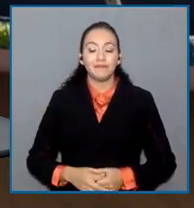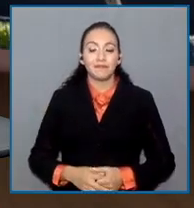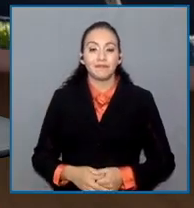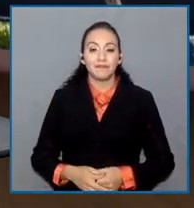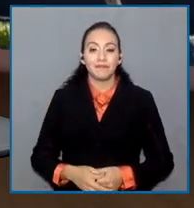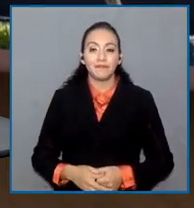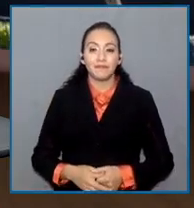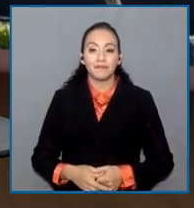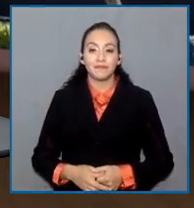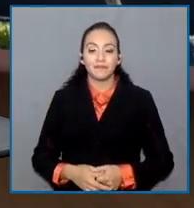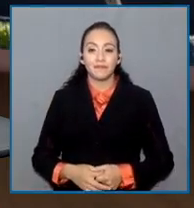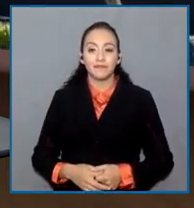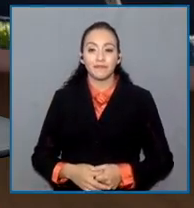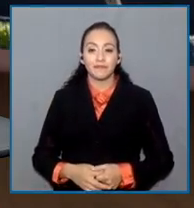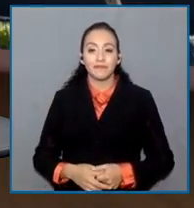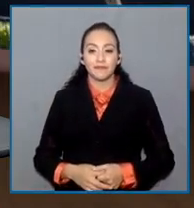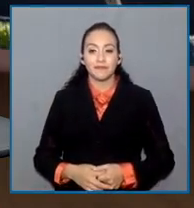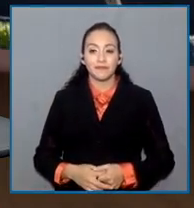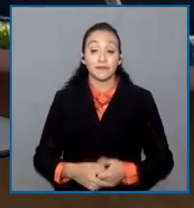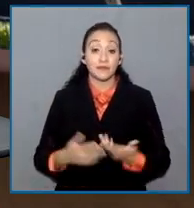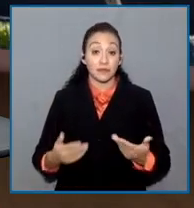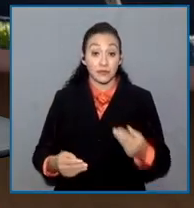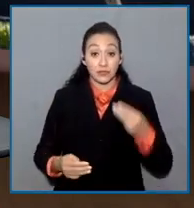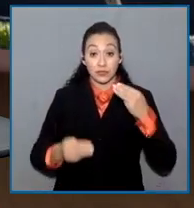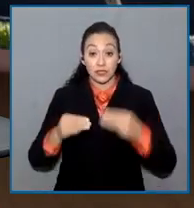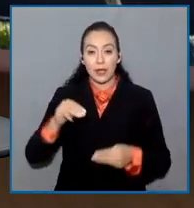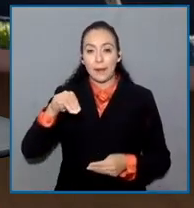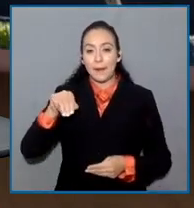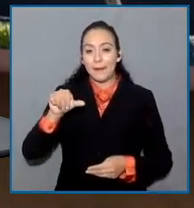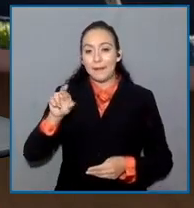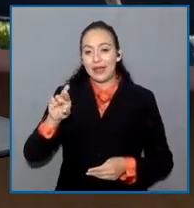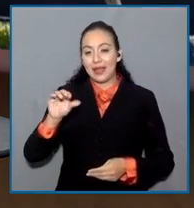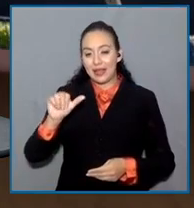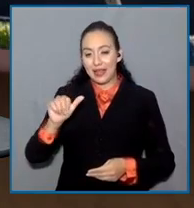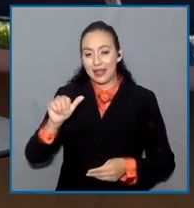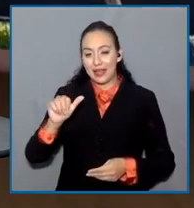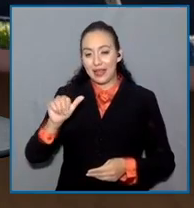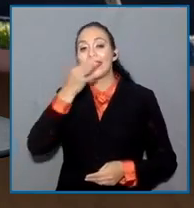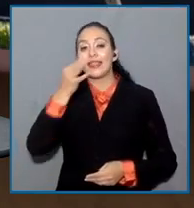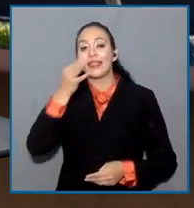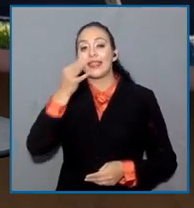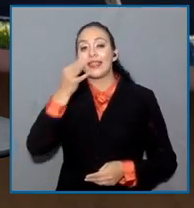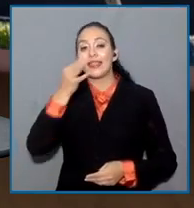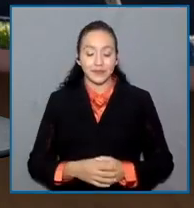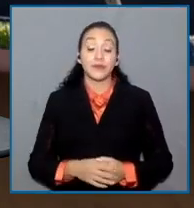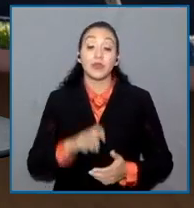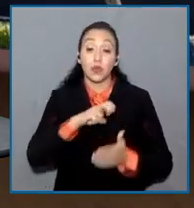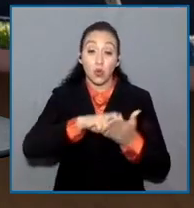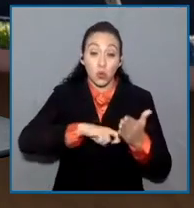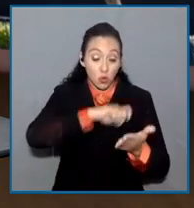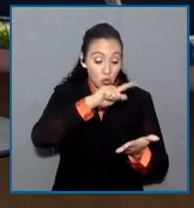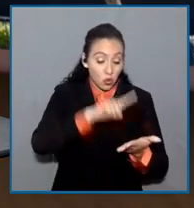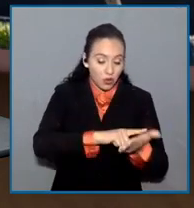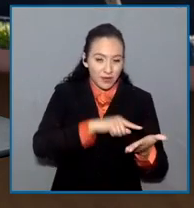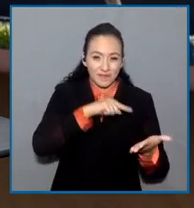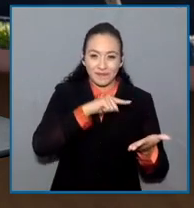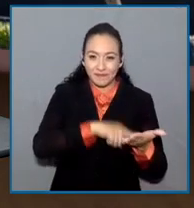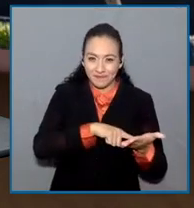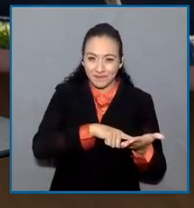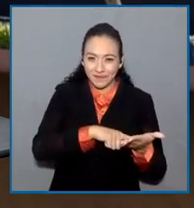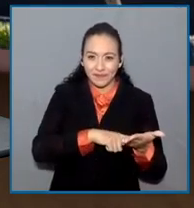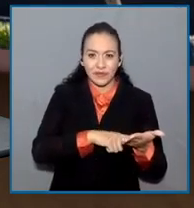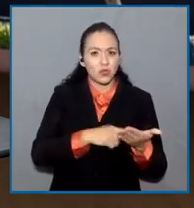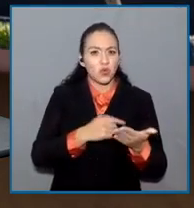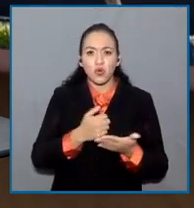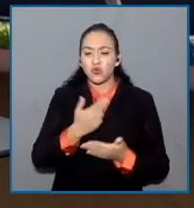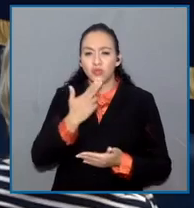En tanto, la magistrada María Emilia Molina advirtió que la reforma judicial se aleja de todos los estándares internacionales de derechos humanos.